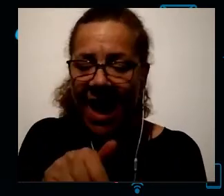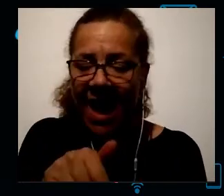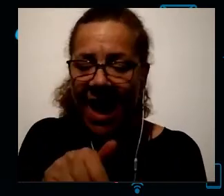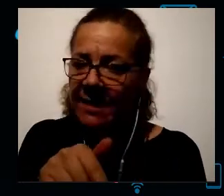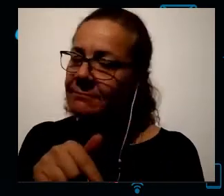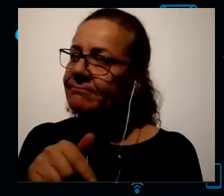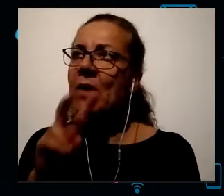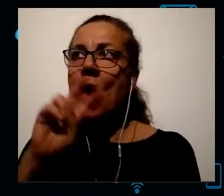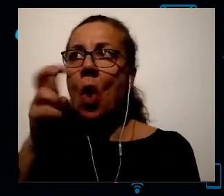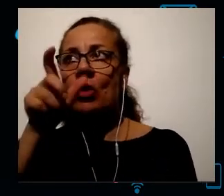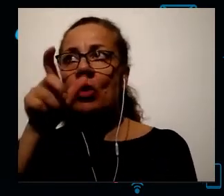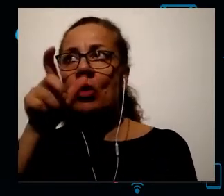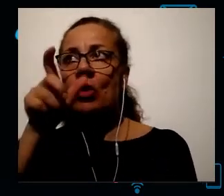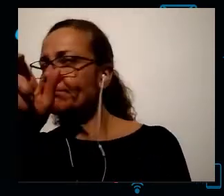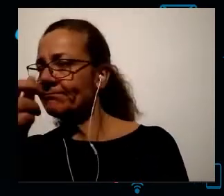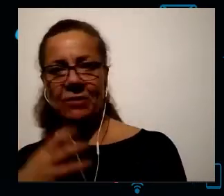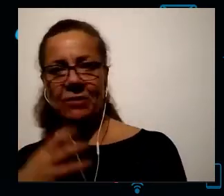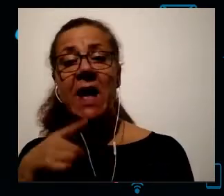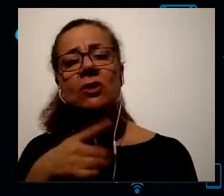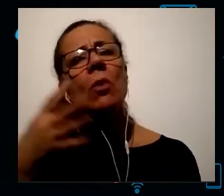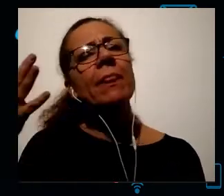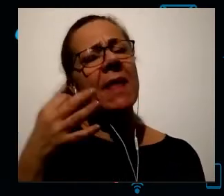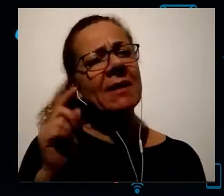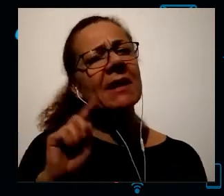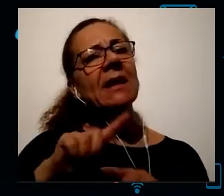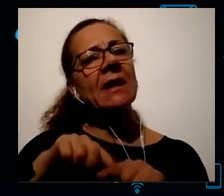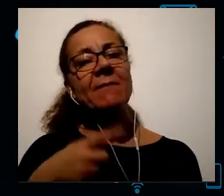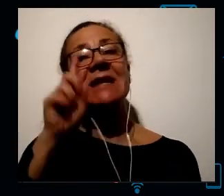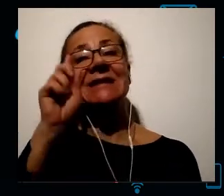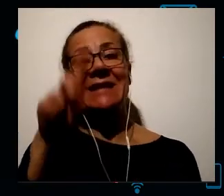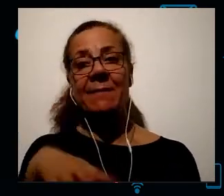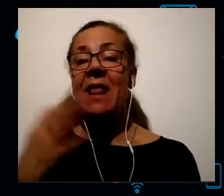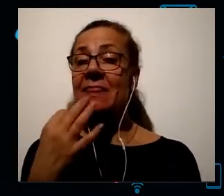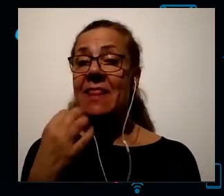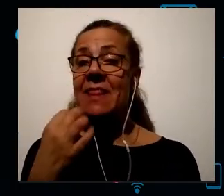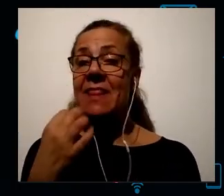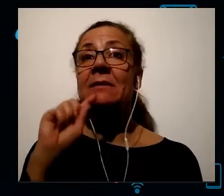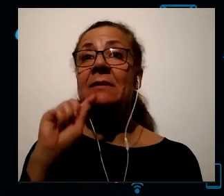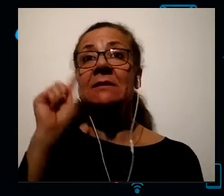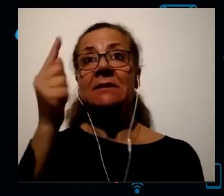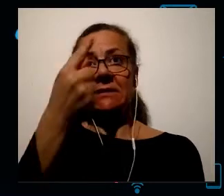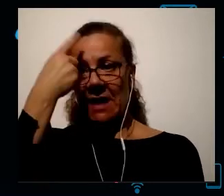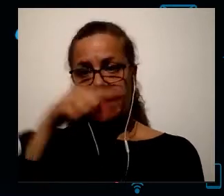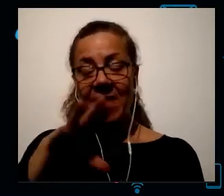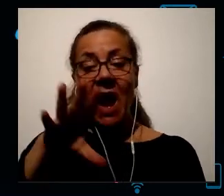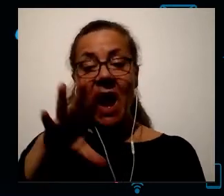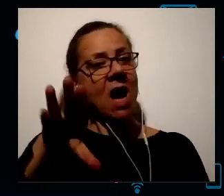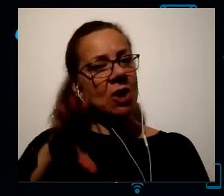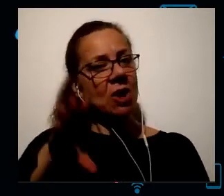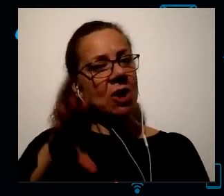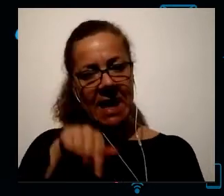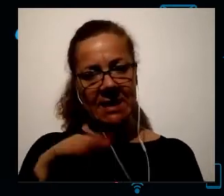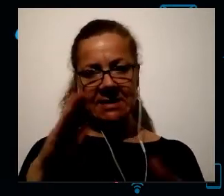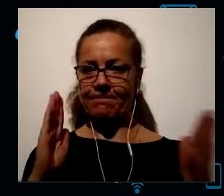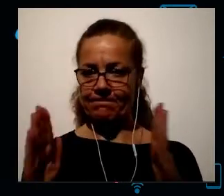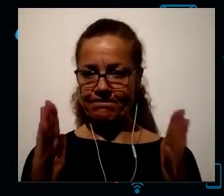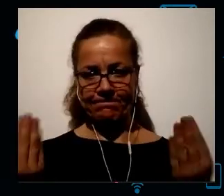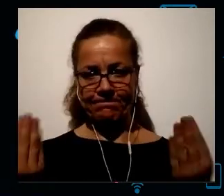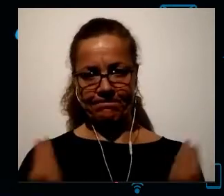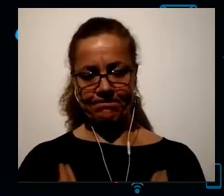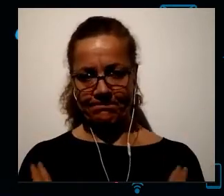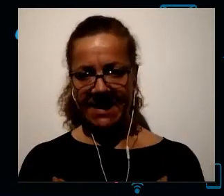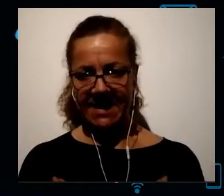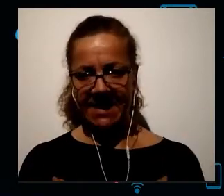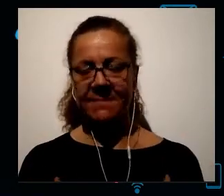un deber que las familias tienen también que entender y que asumir en este milenio en el que vivimos bien y